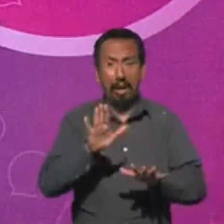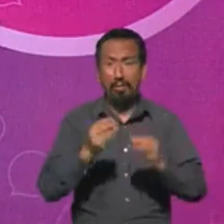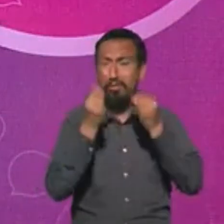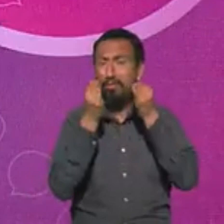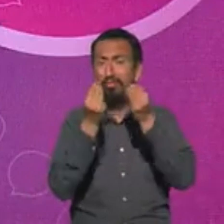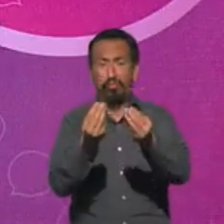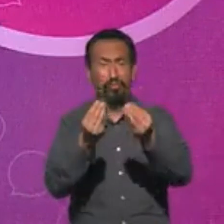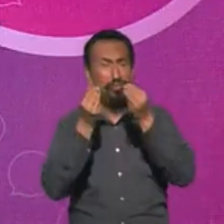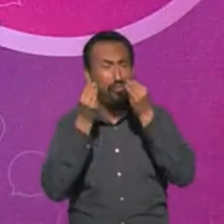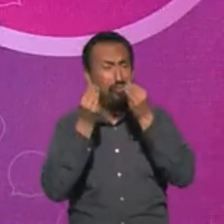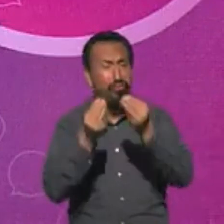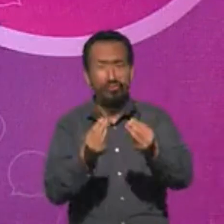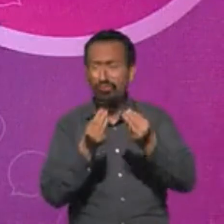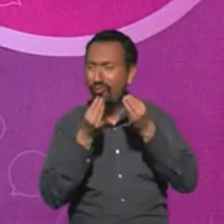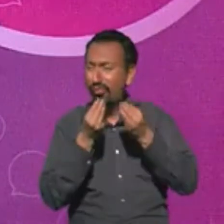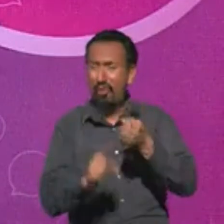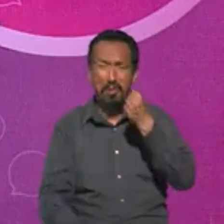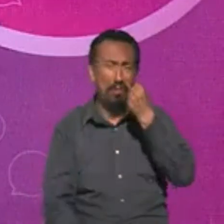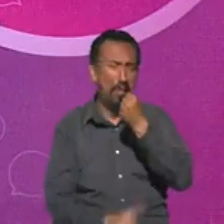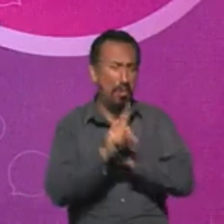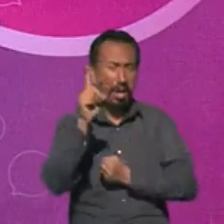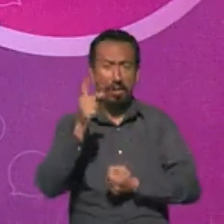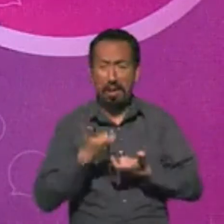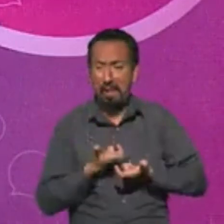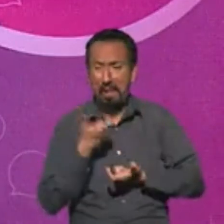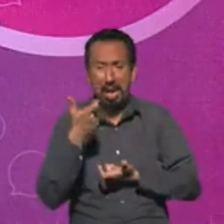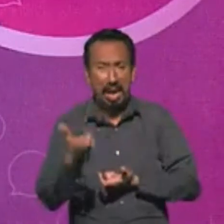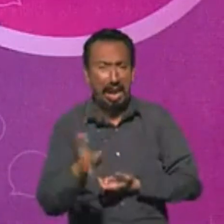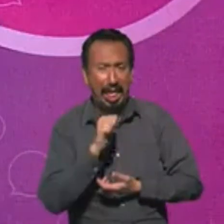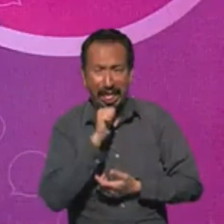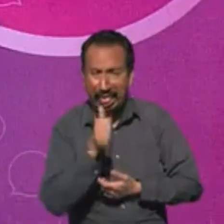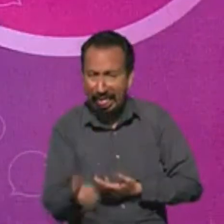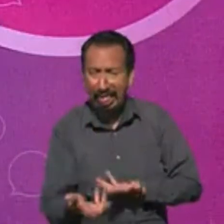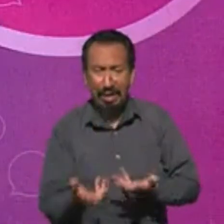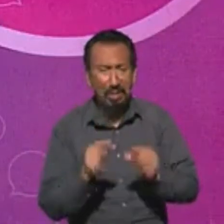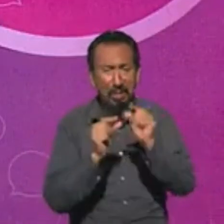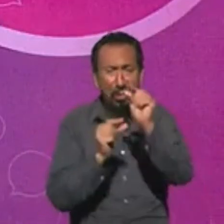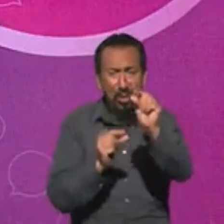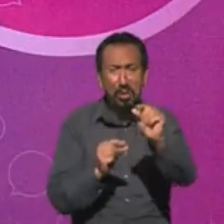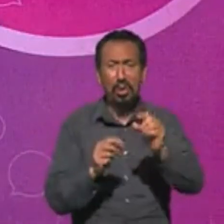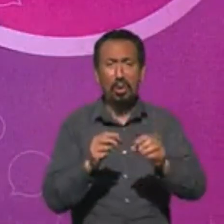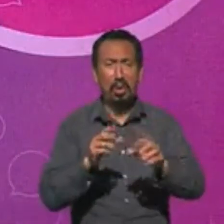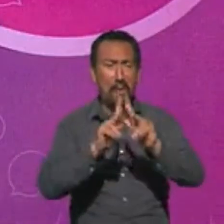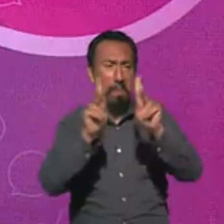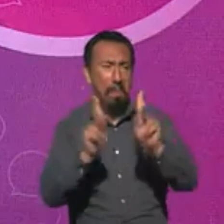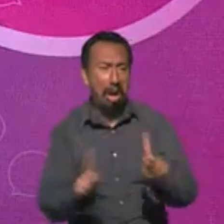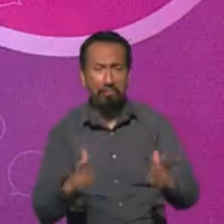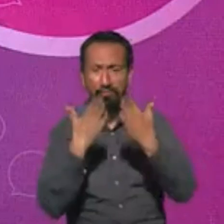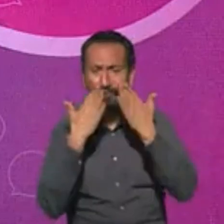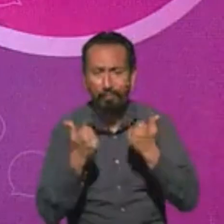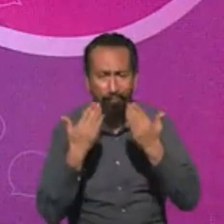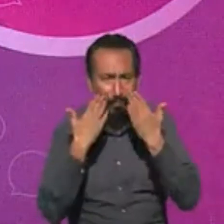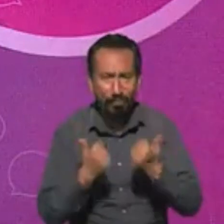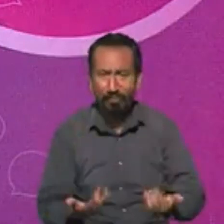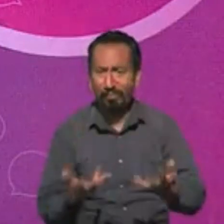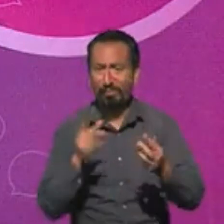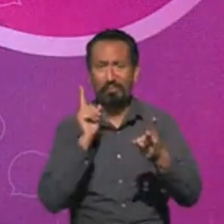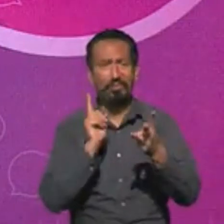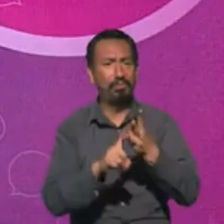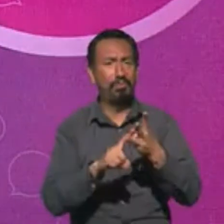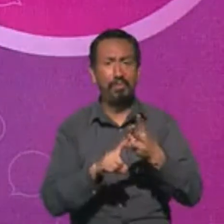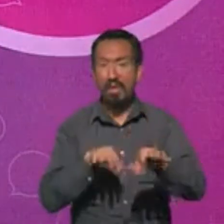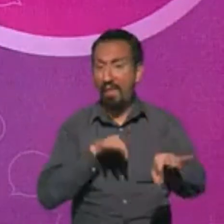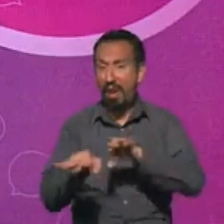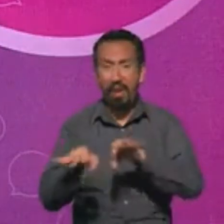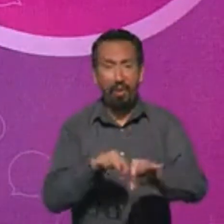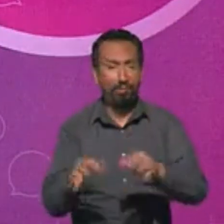inseguridad los malos salarios la falta de servicios la desigualdad y la falta de